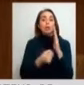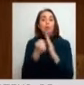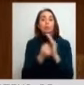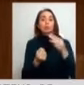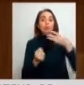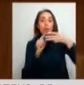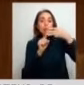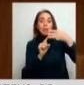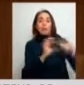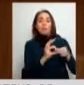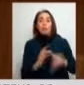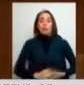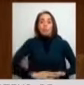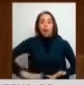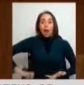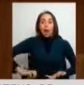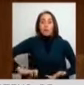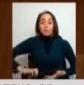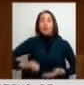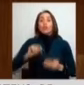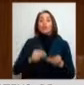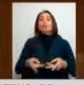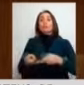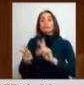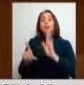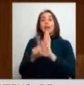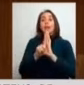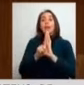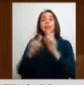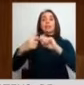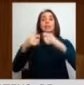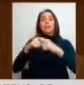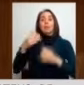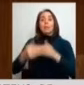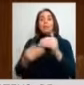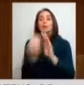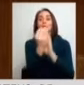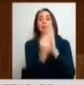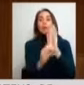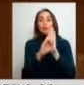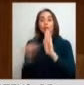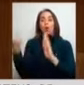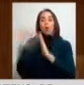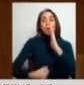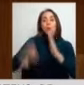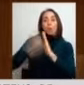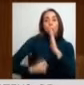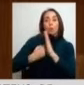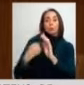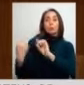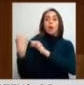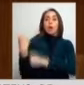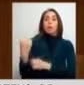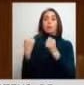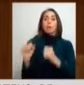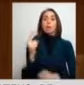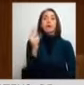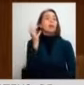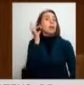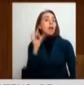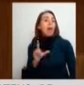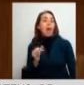ley y sigue siendo discutida en el proceso constituyente lucha que dio fuerza y de manera pionera laura rodríguez así como lo hizo también